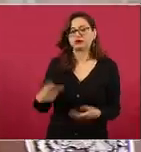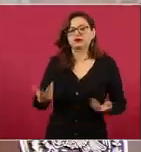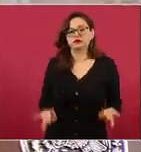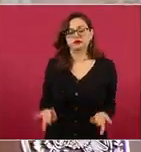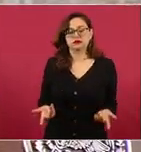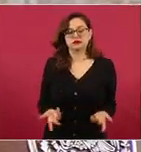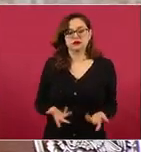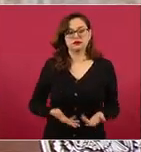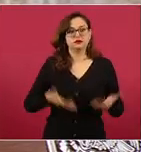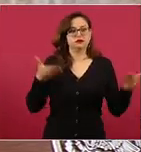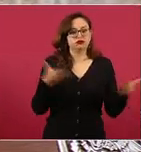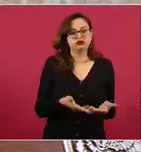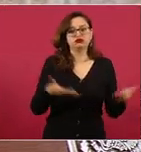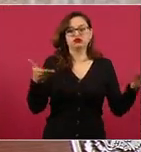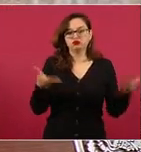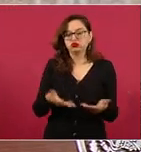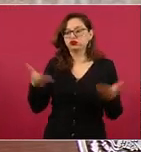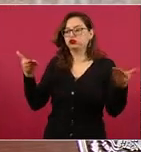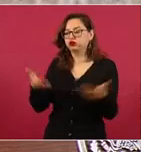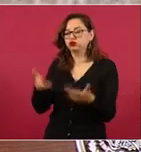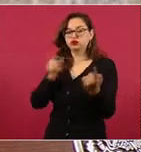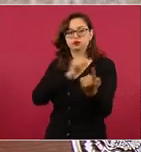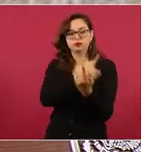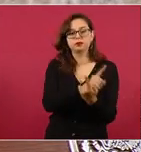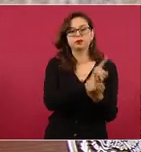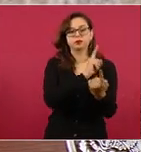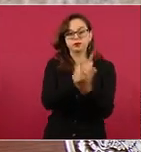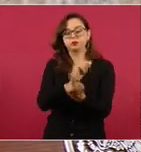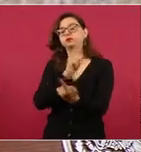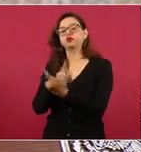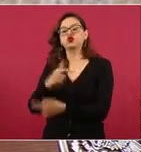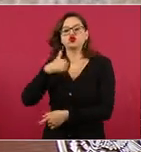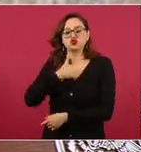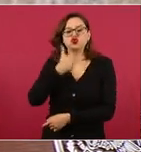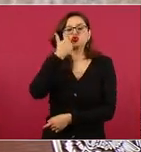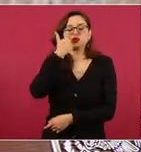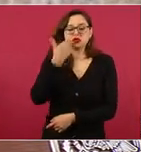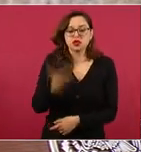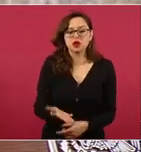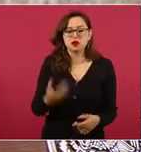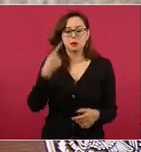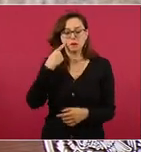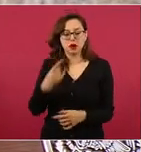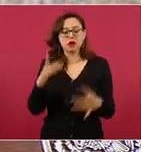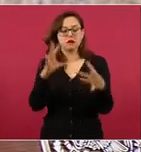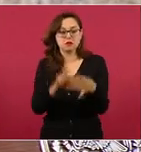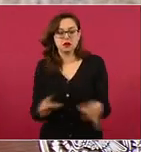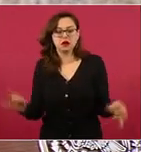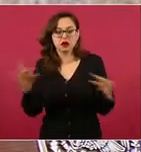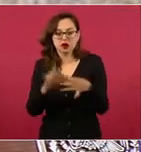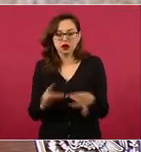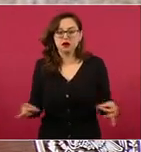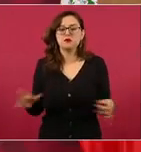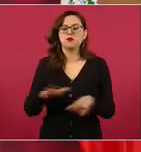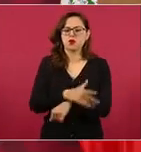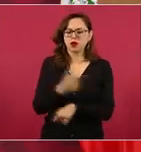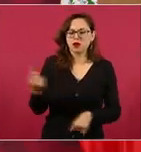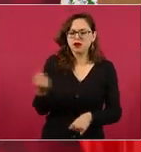fulano de tal y aspiro a esto, y hay que cambiar este régimen corrupto,